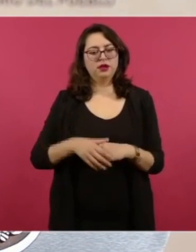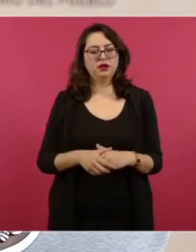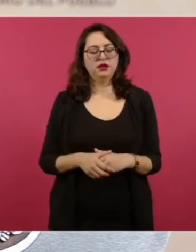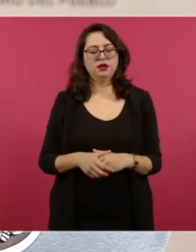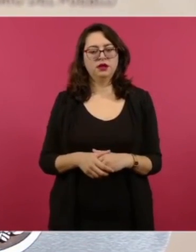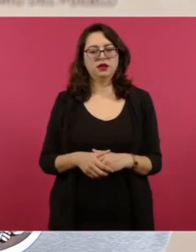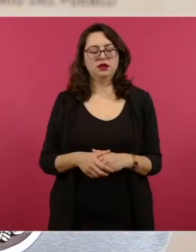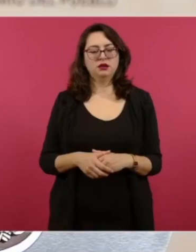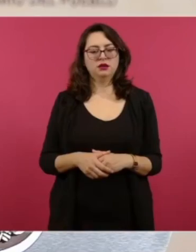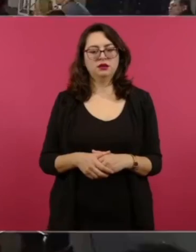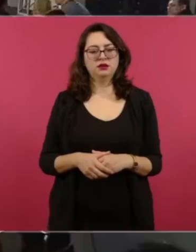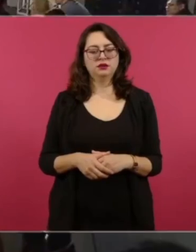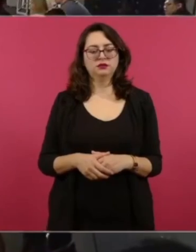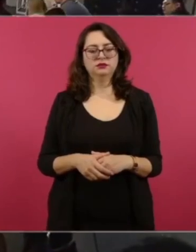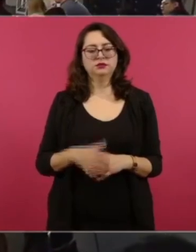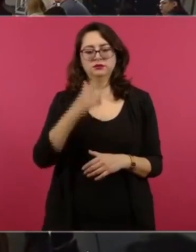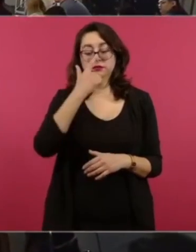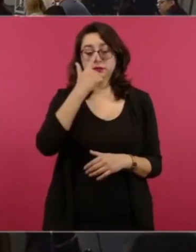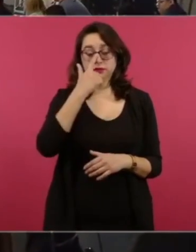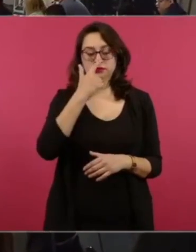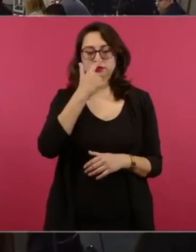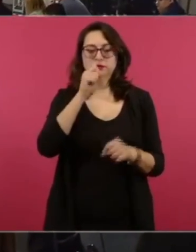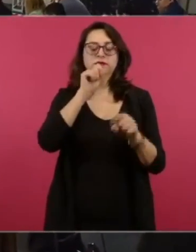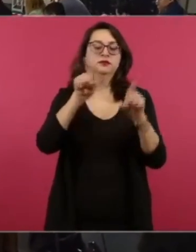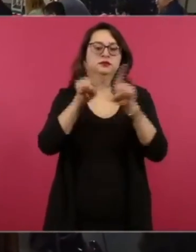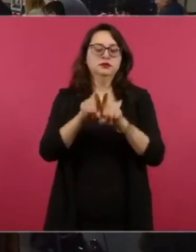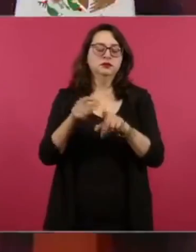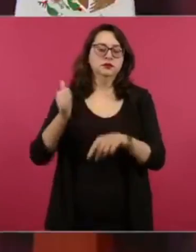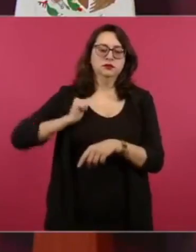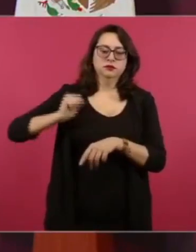cuando Salinas de Gortari, que es parecido.